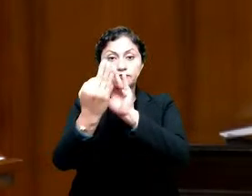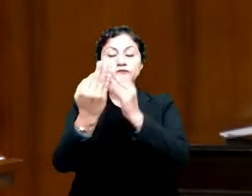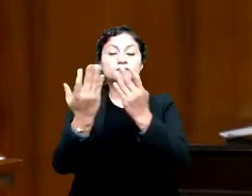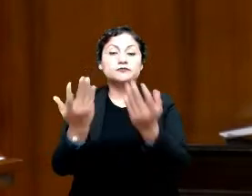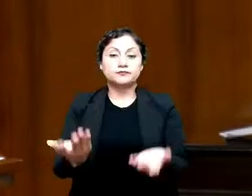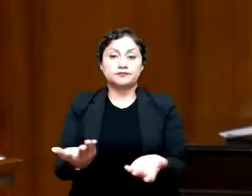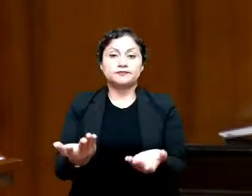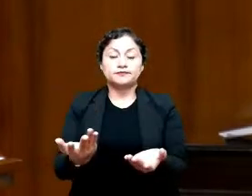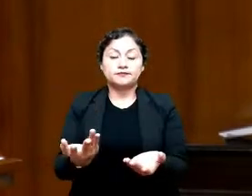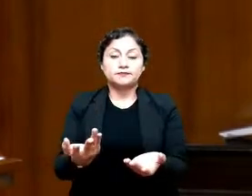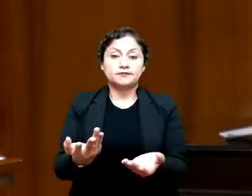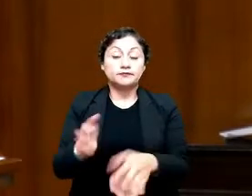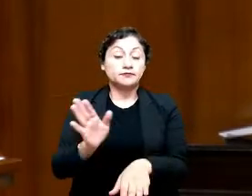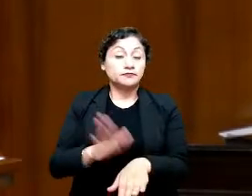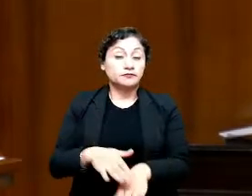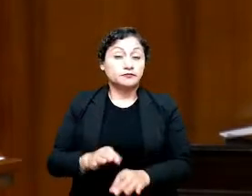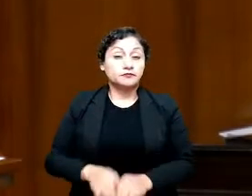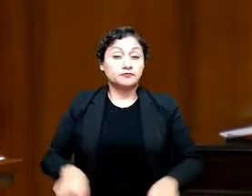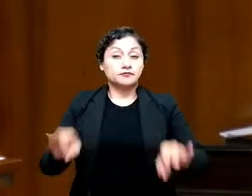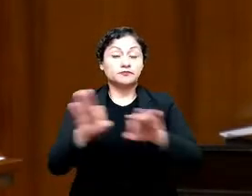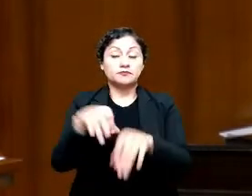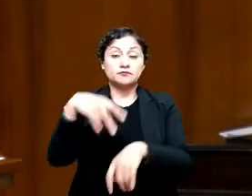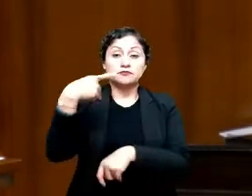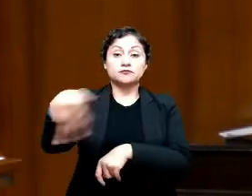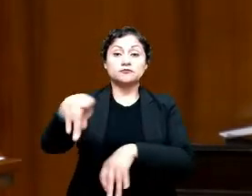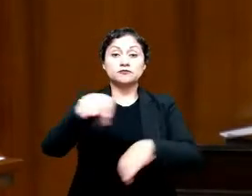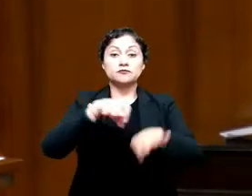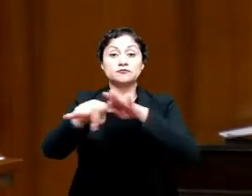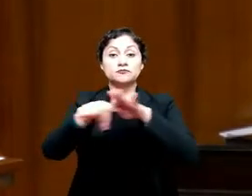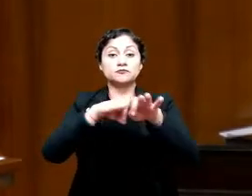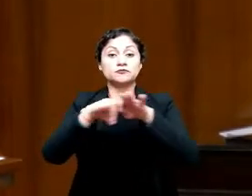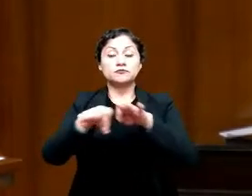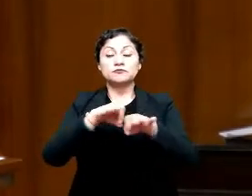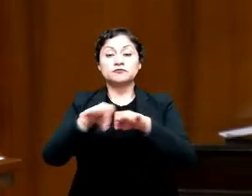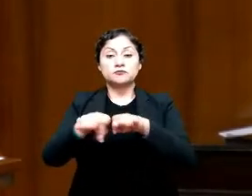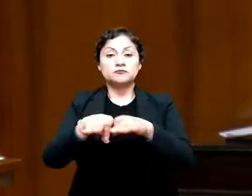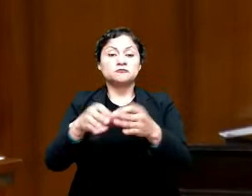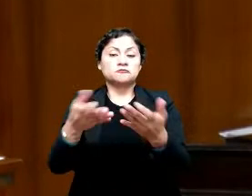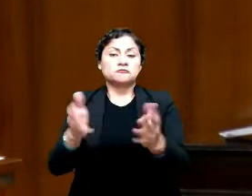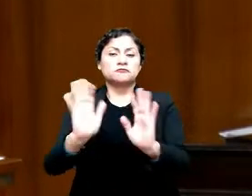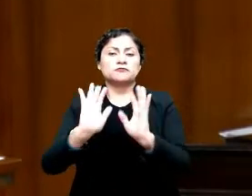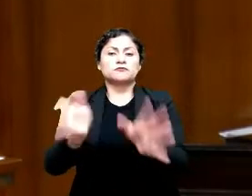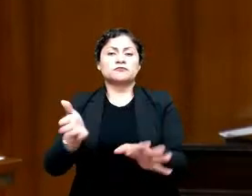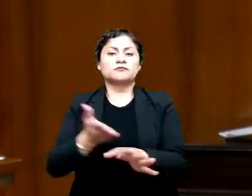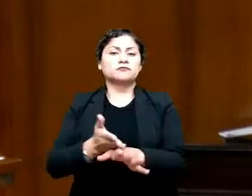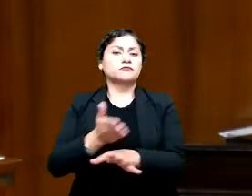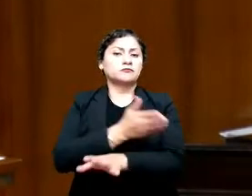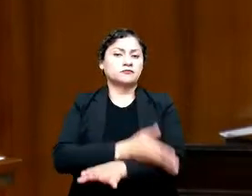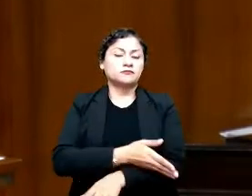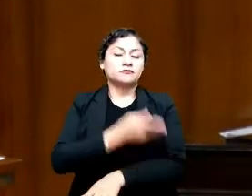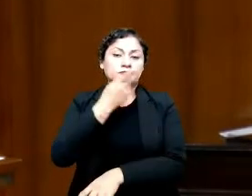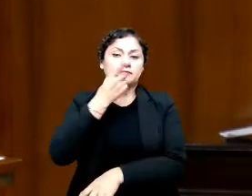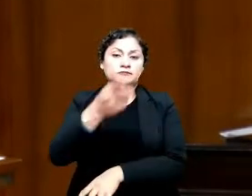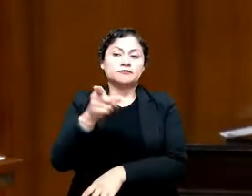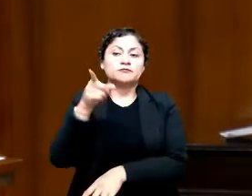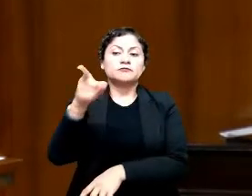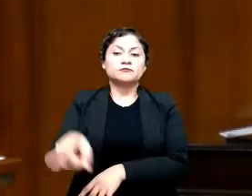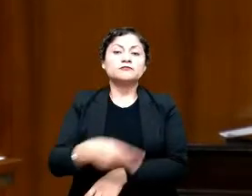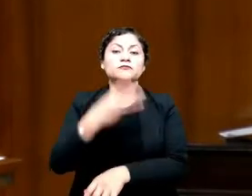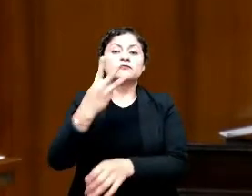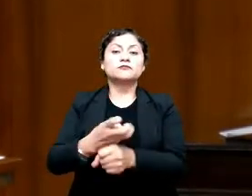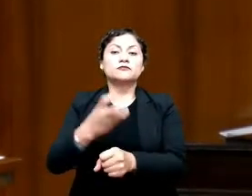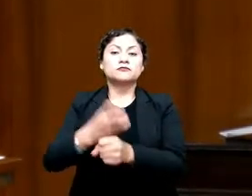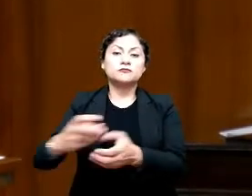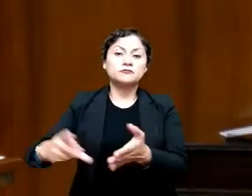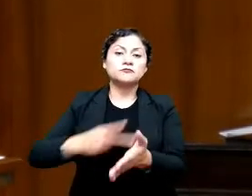funciones primordiales de la Secretaría General de Gobierno a su cargo, que como lo han dicho, es usted el tercer secretario, no es una